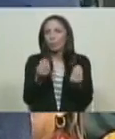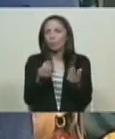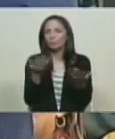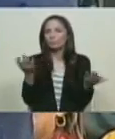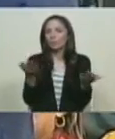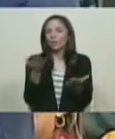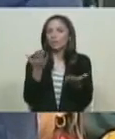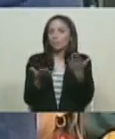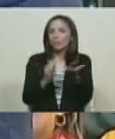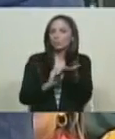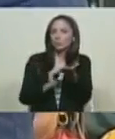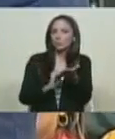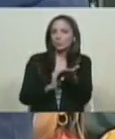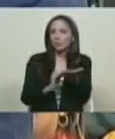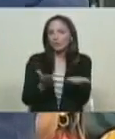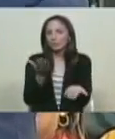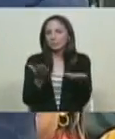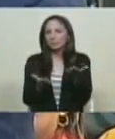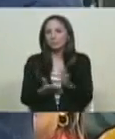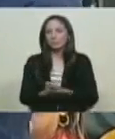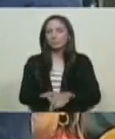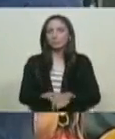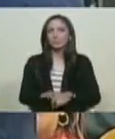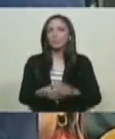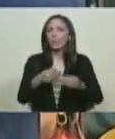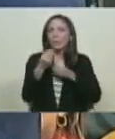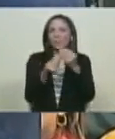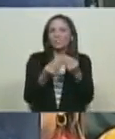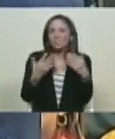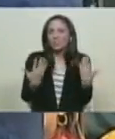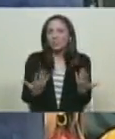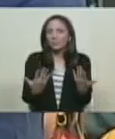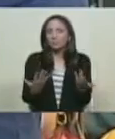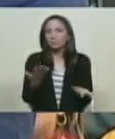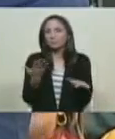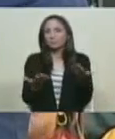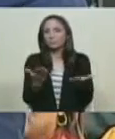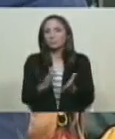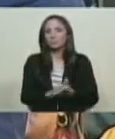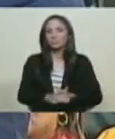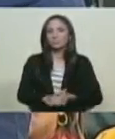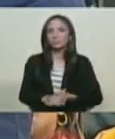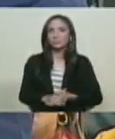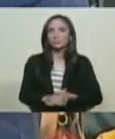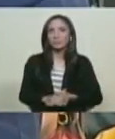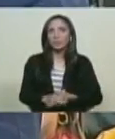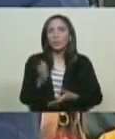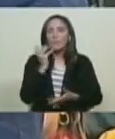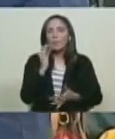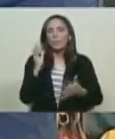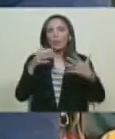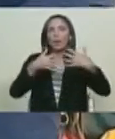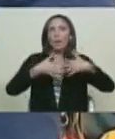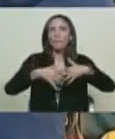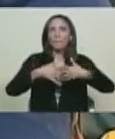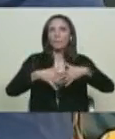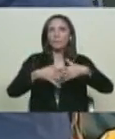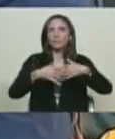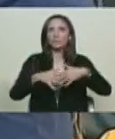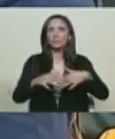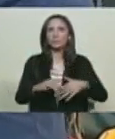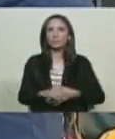tenemos para hacer posible allá en nuestra fábrica, allá adentro, que